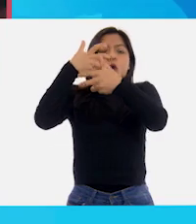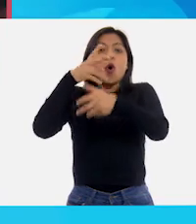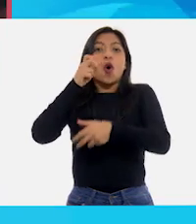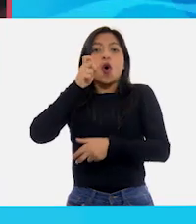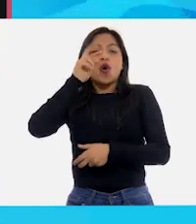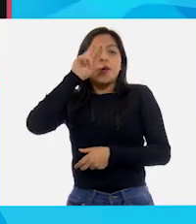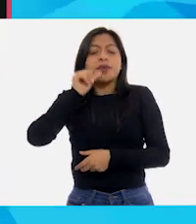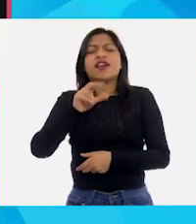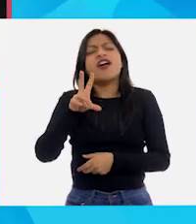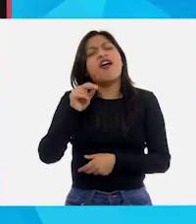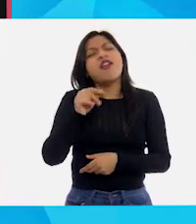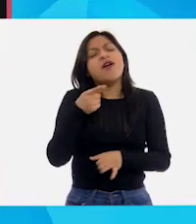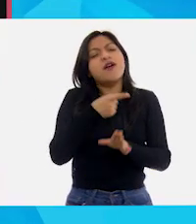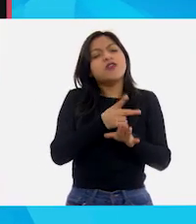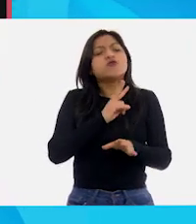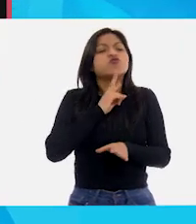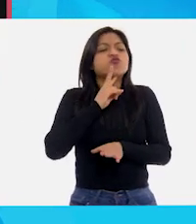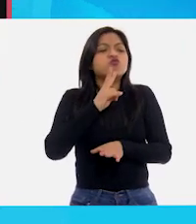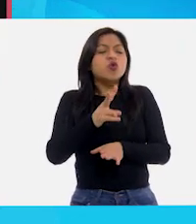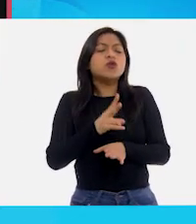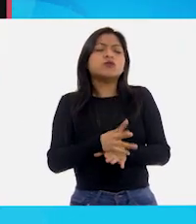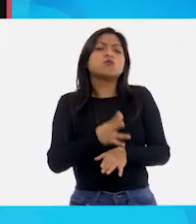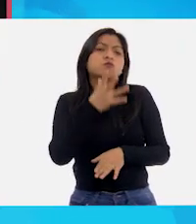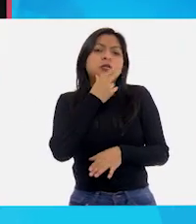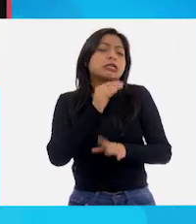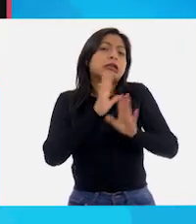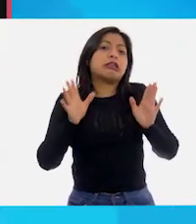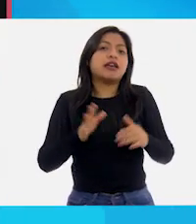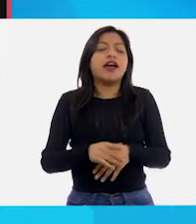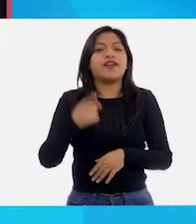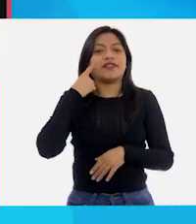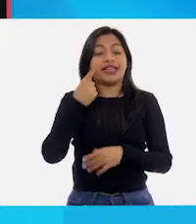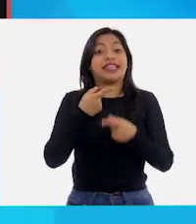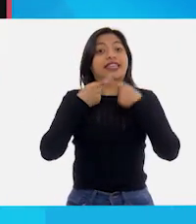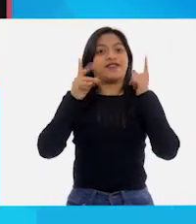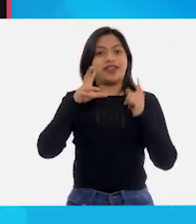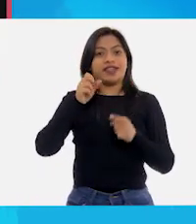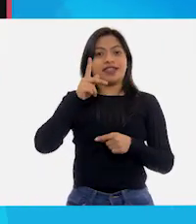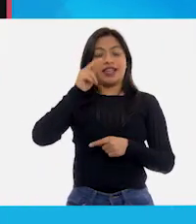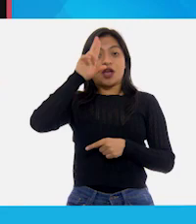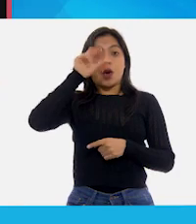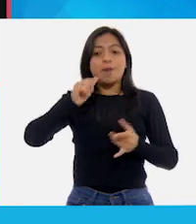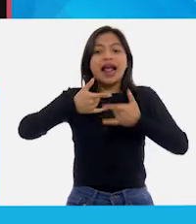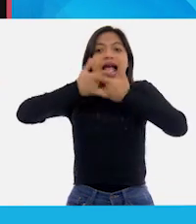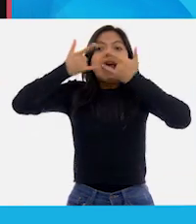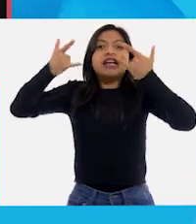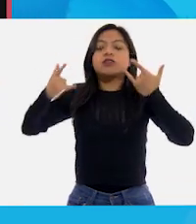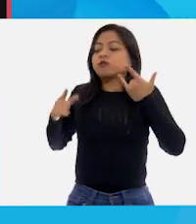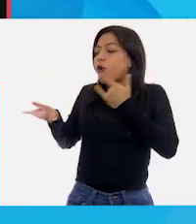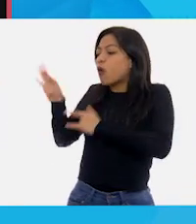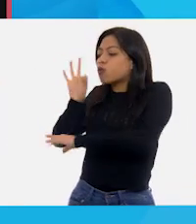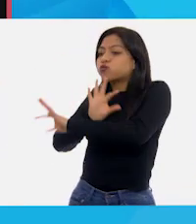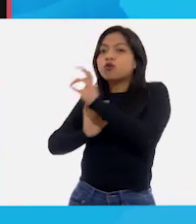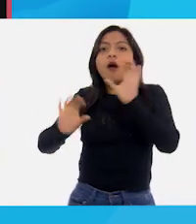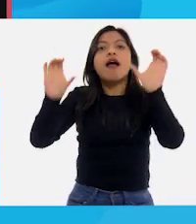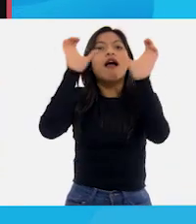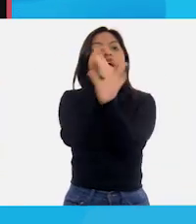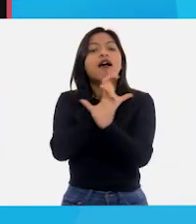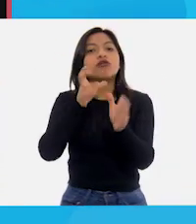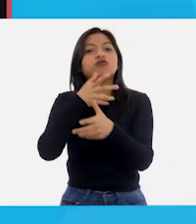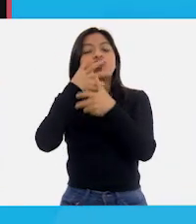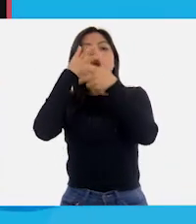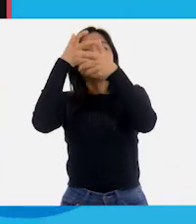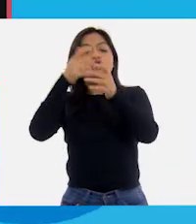ópera? La ópera es una historia que se canta. Es una historia que se